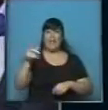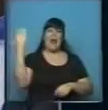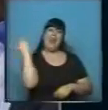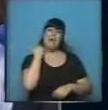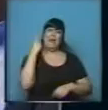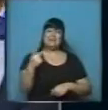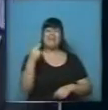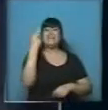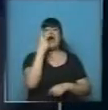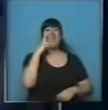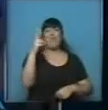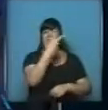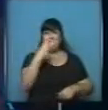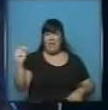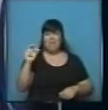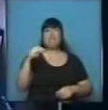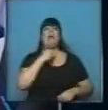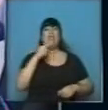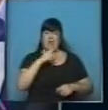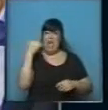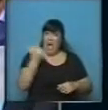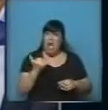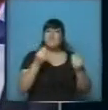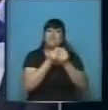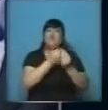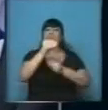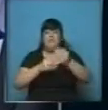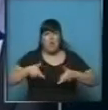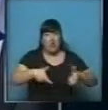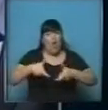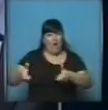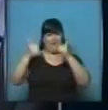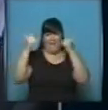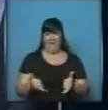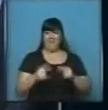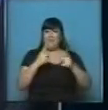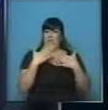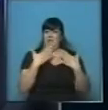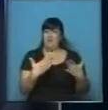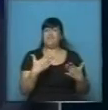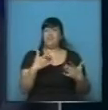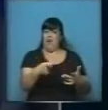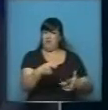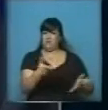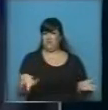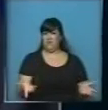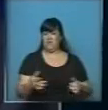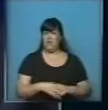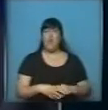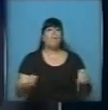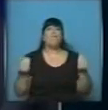año 2020 y ya hay miles y miles de familias. Y gracias a eso, todo el impacto que tiene en la salud pública. ¿Por